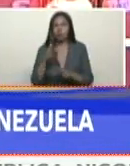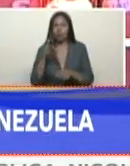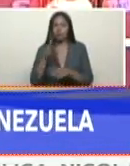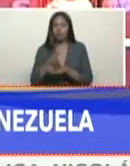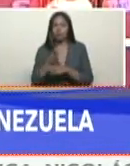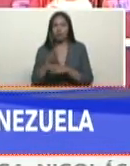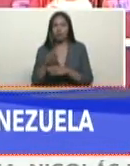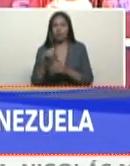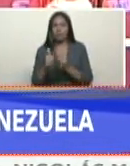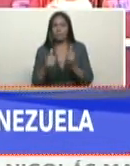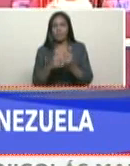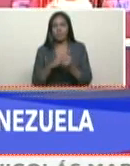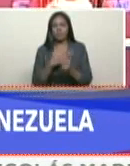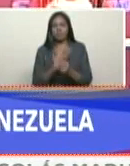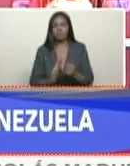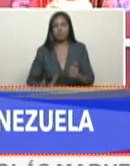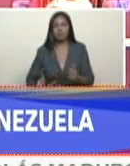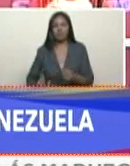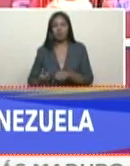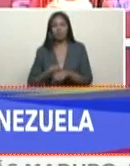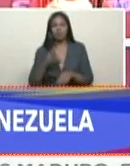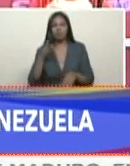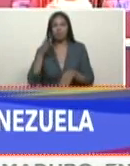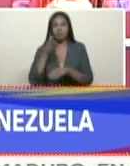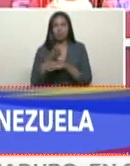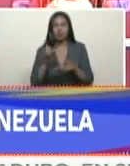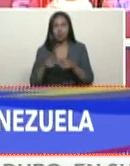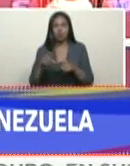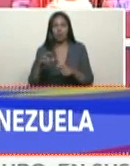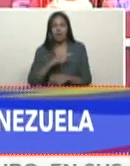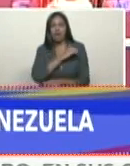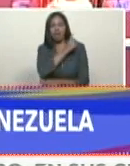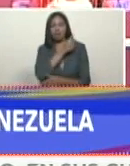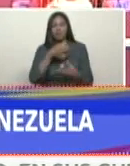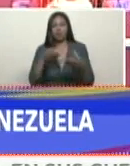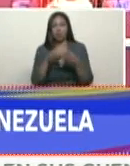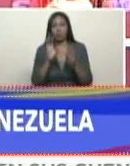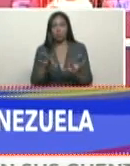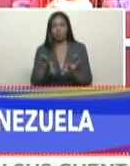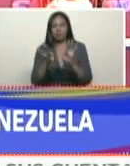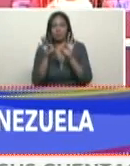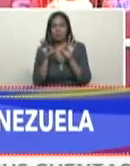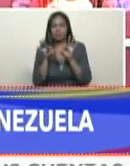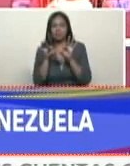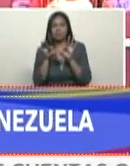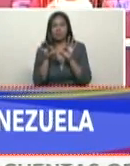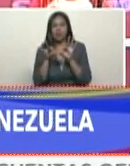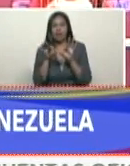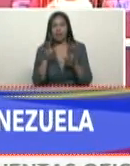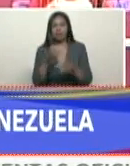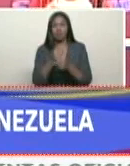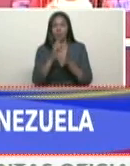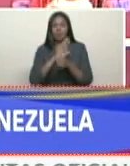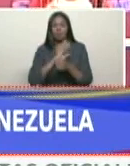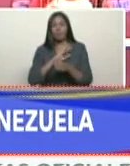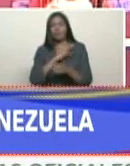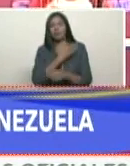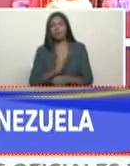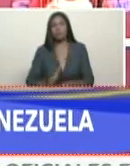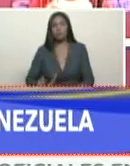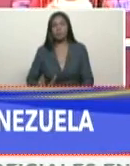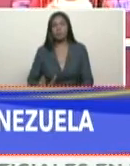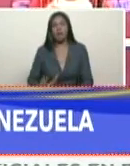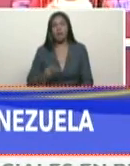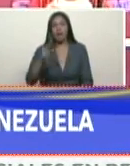como vicepresidente de gobierno. Lo envié como jefe de una delegación especial a la toma de posesión del presidente de Nigeria,